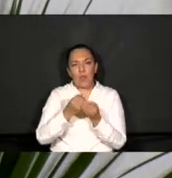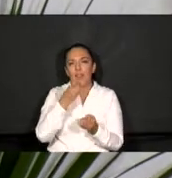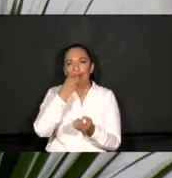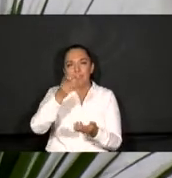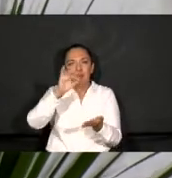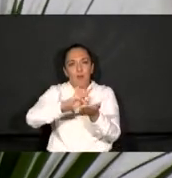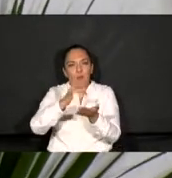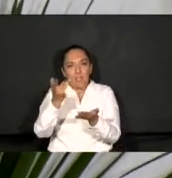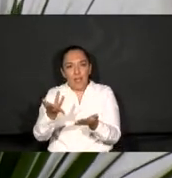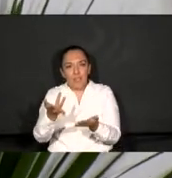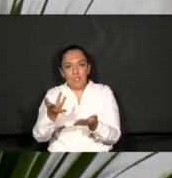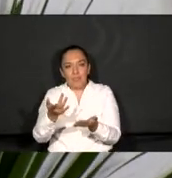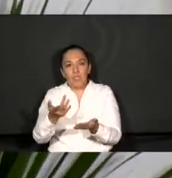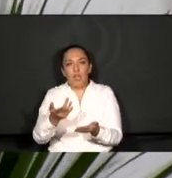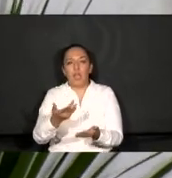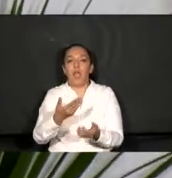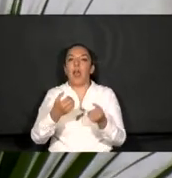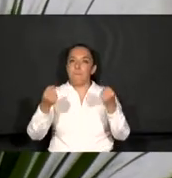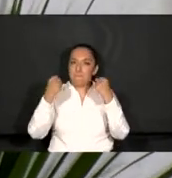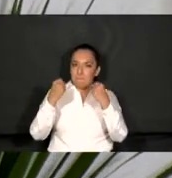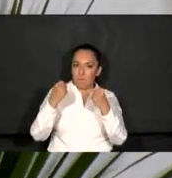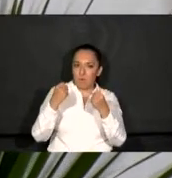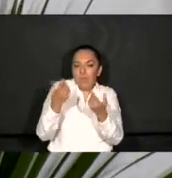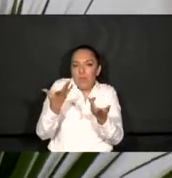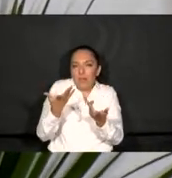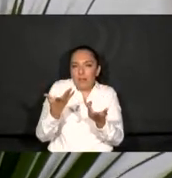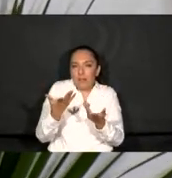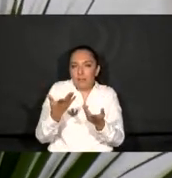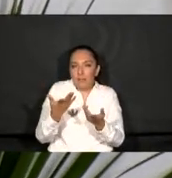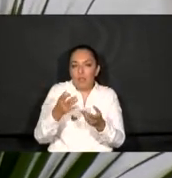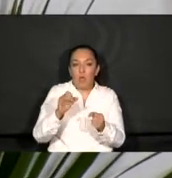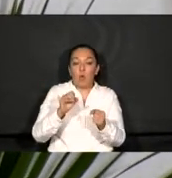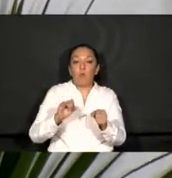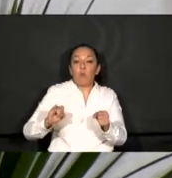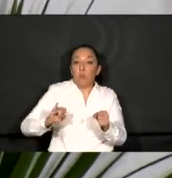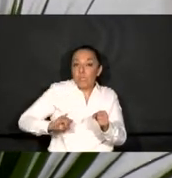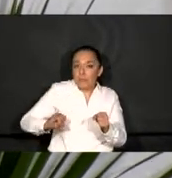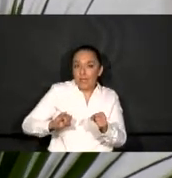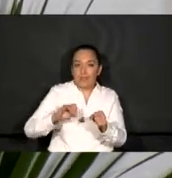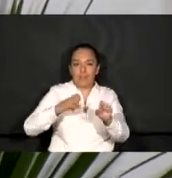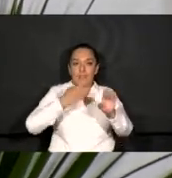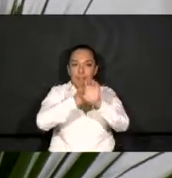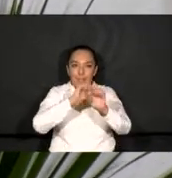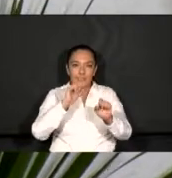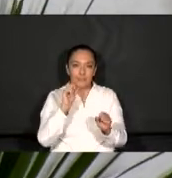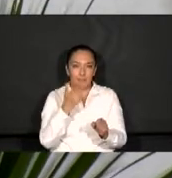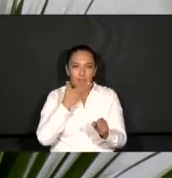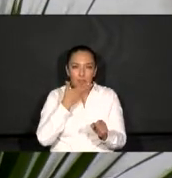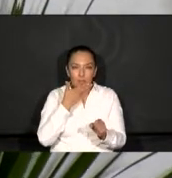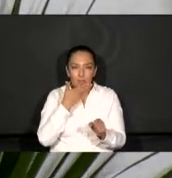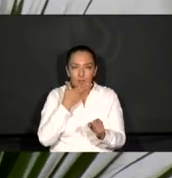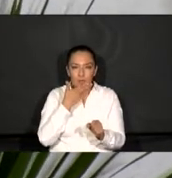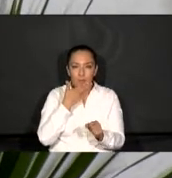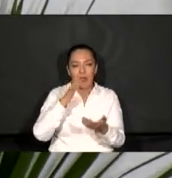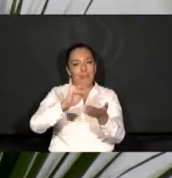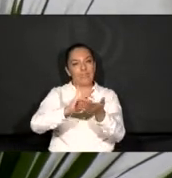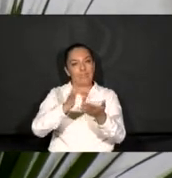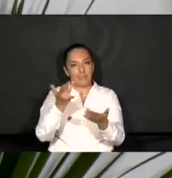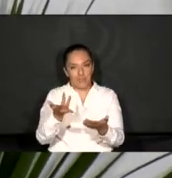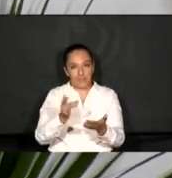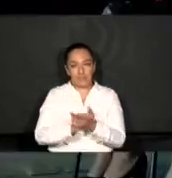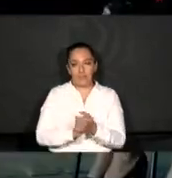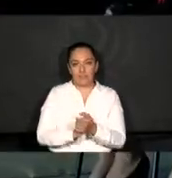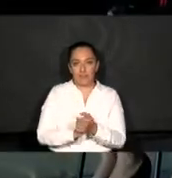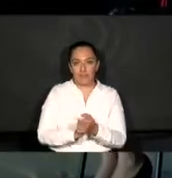del Poder Judicial del Estado, representado en su presidente, el licenciado Pablo Héctor González Villalobos. Gracias,